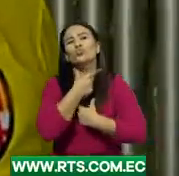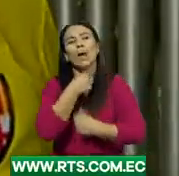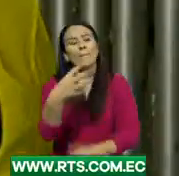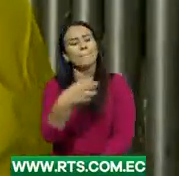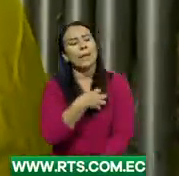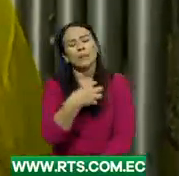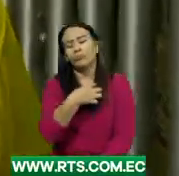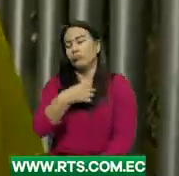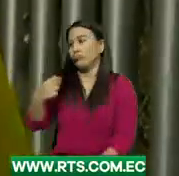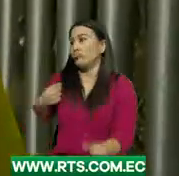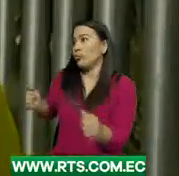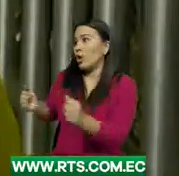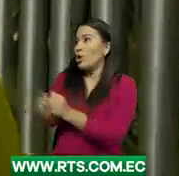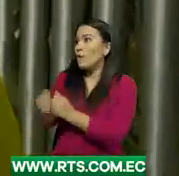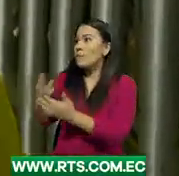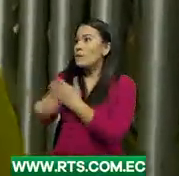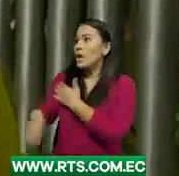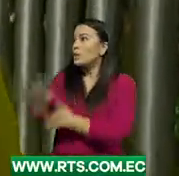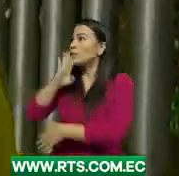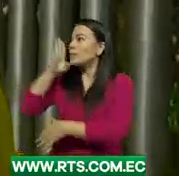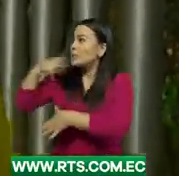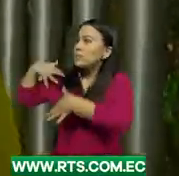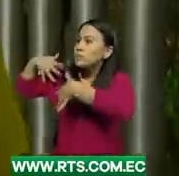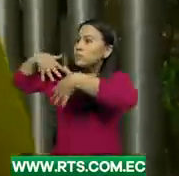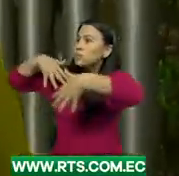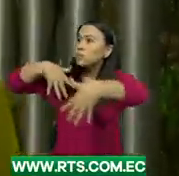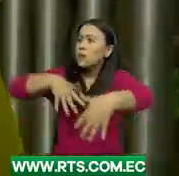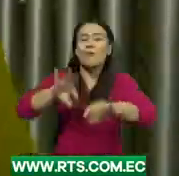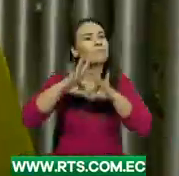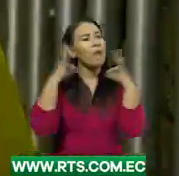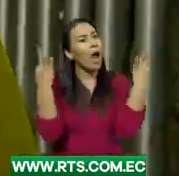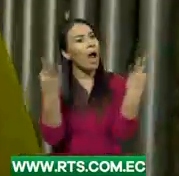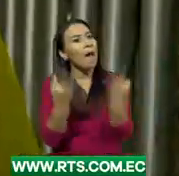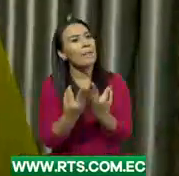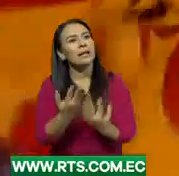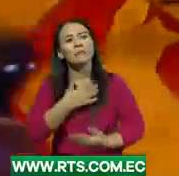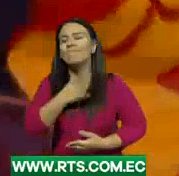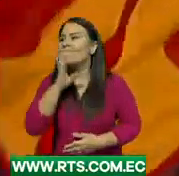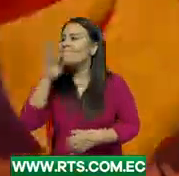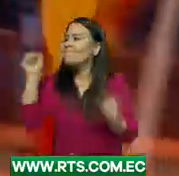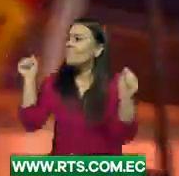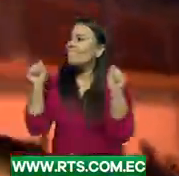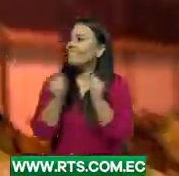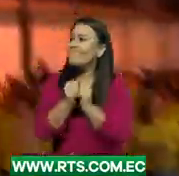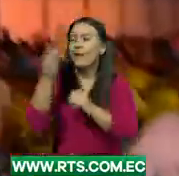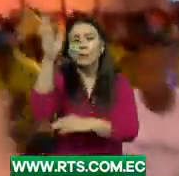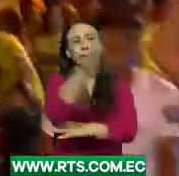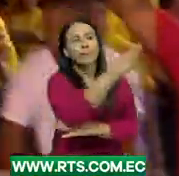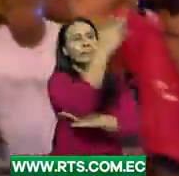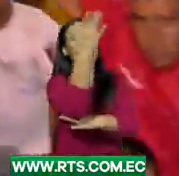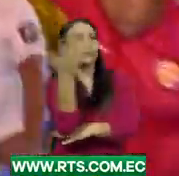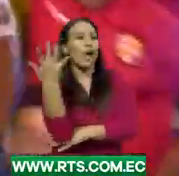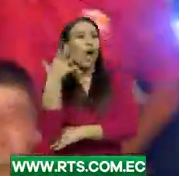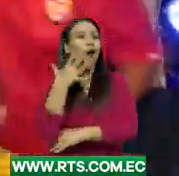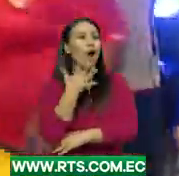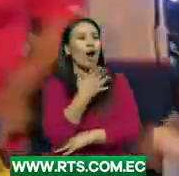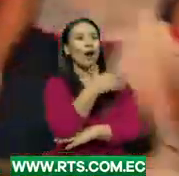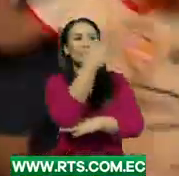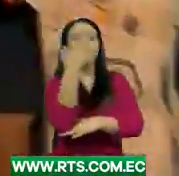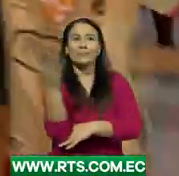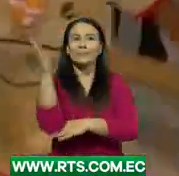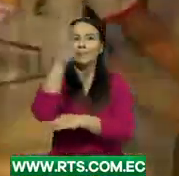hijo, toda la vida aquí en la marcha. ¿Junto a la familia? Junto a la familia, siempre vengo con él. Las banderas no dejaron de